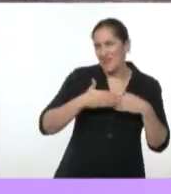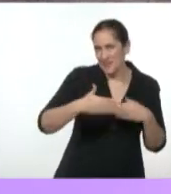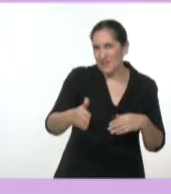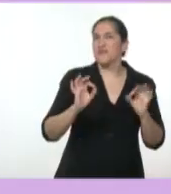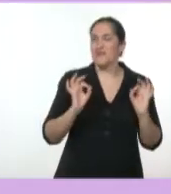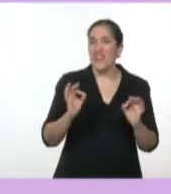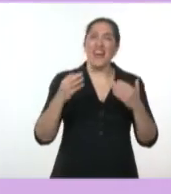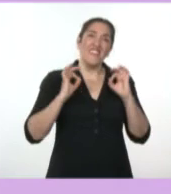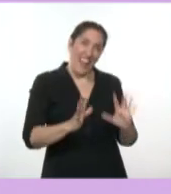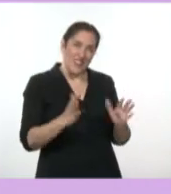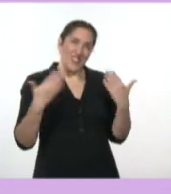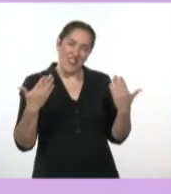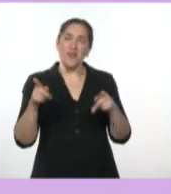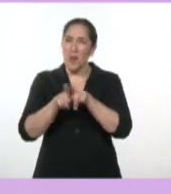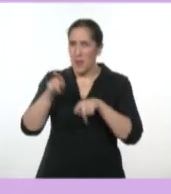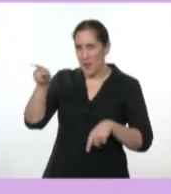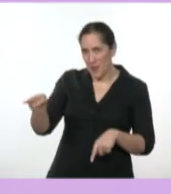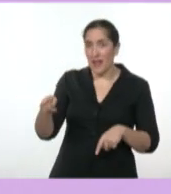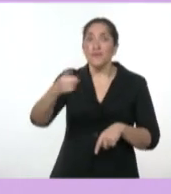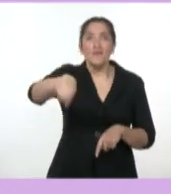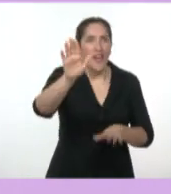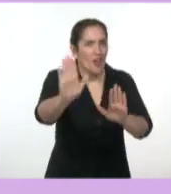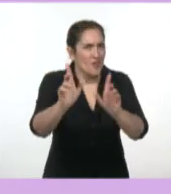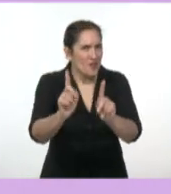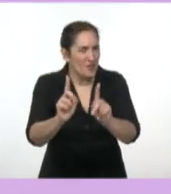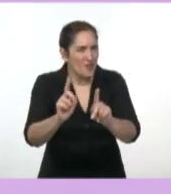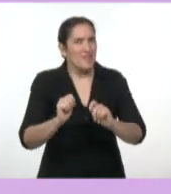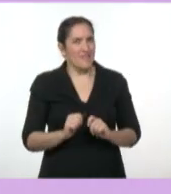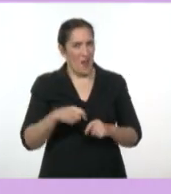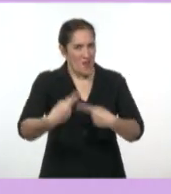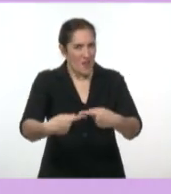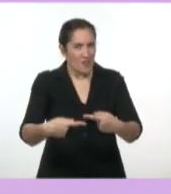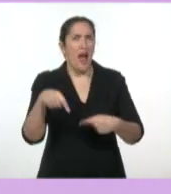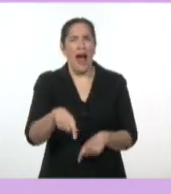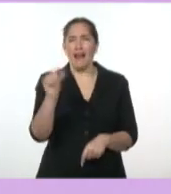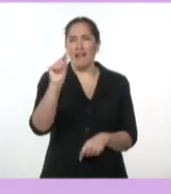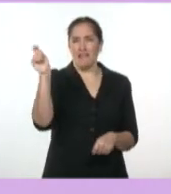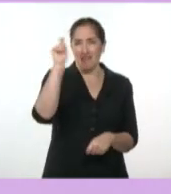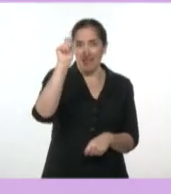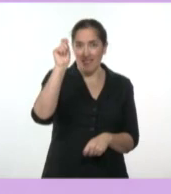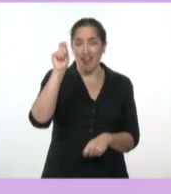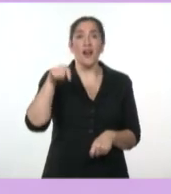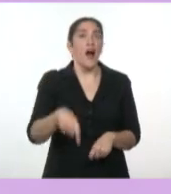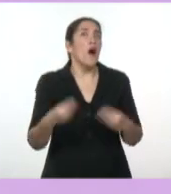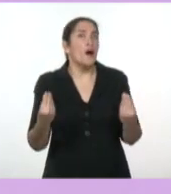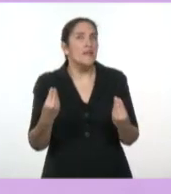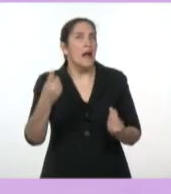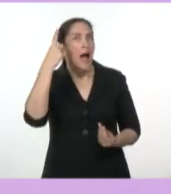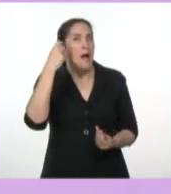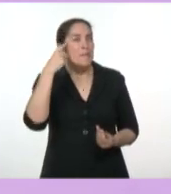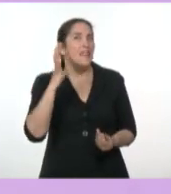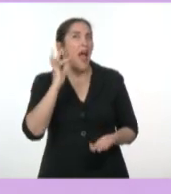Igualmente. Bueno, gracias. Bueno, ustedes no se vayan, ¿eh? Porque seguimos. Pero nos vamos a hacer un pequeño recreo. Eso sí, nos vamos aprendiendo algo